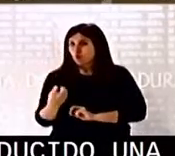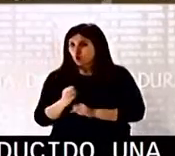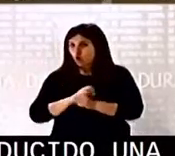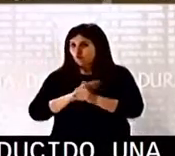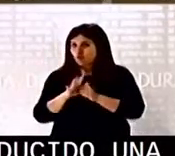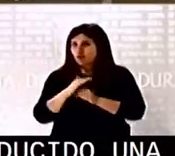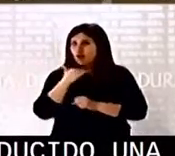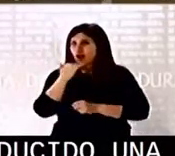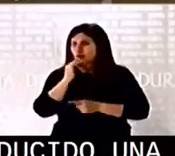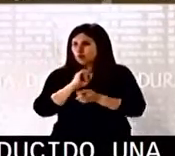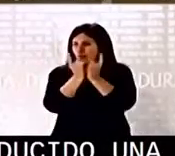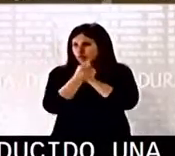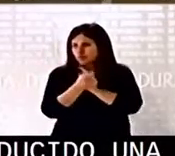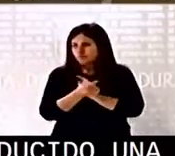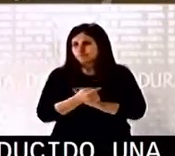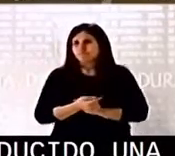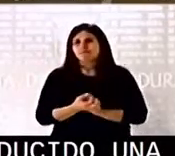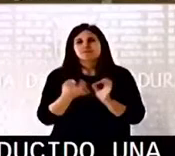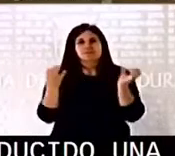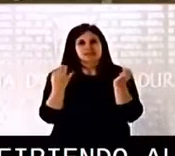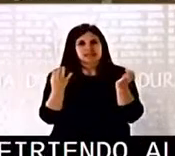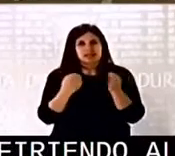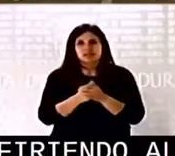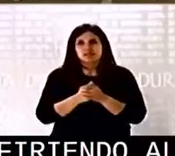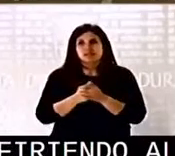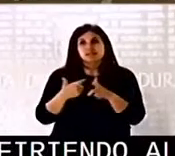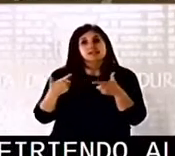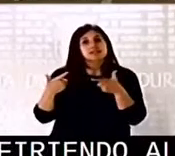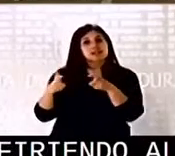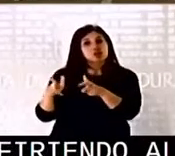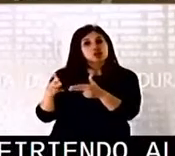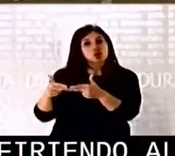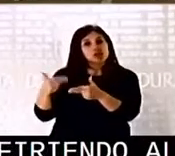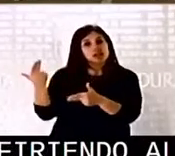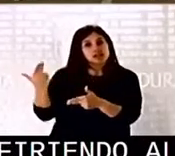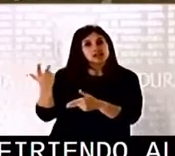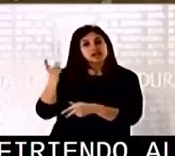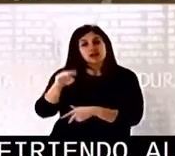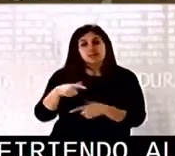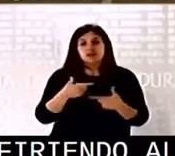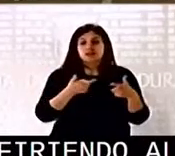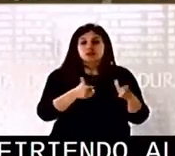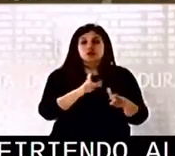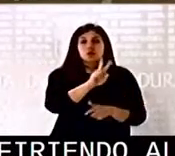Me estoy refiriendo al sector del taxi y de los VTC,